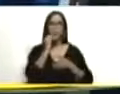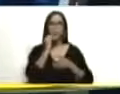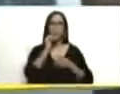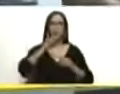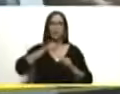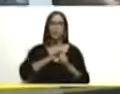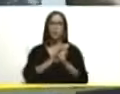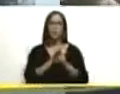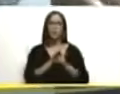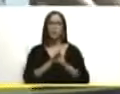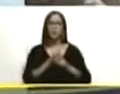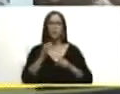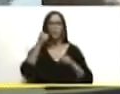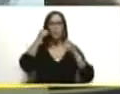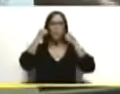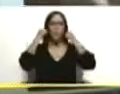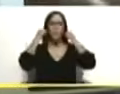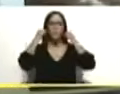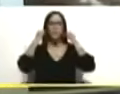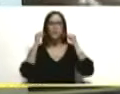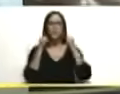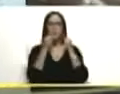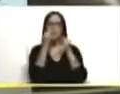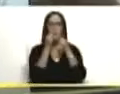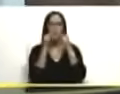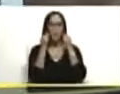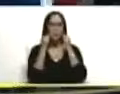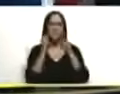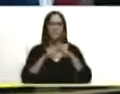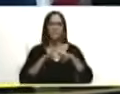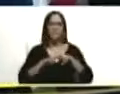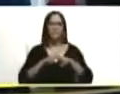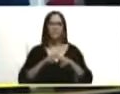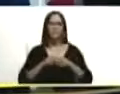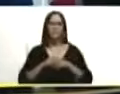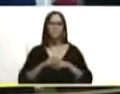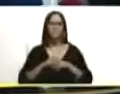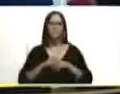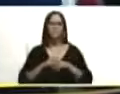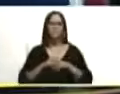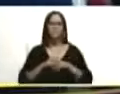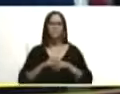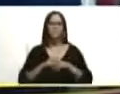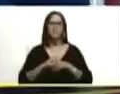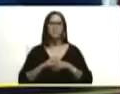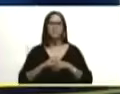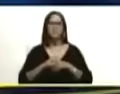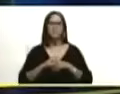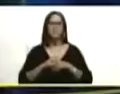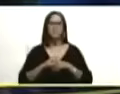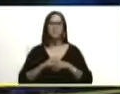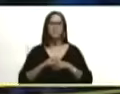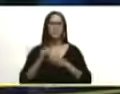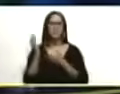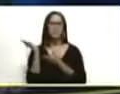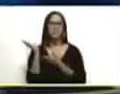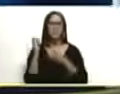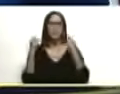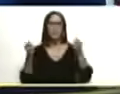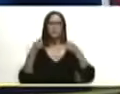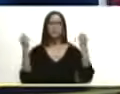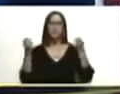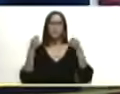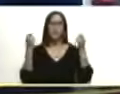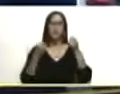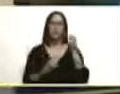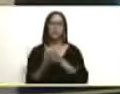Rodríguez, con el pelo y los bigotes negros todavía. Mira, aquí le tengo un Basirruque, ¿ven? Basirruque, periódico fundado